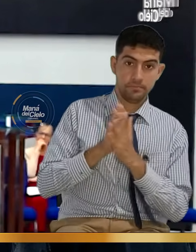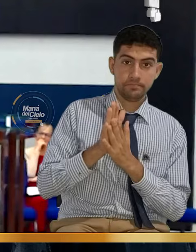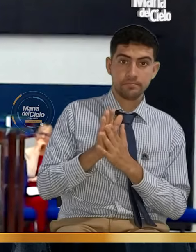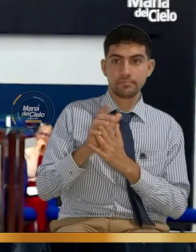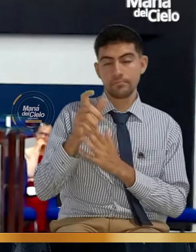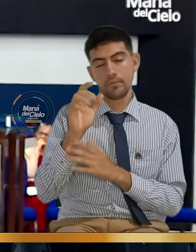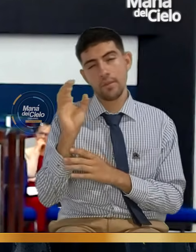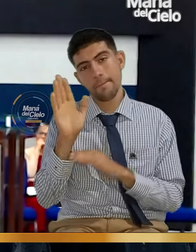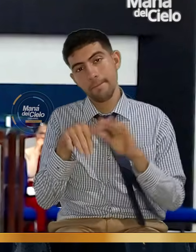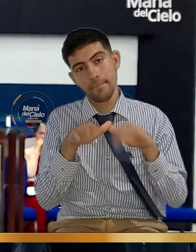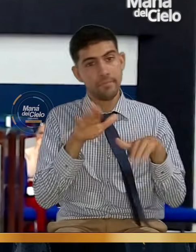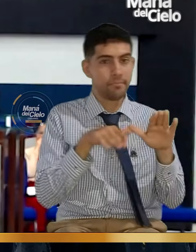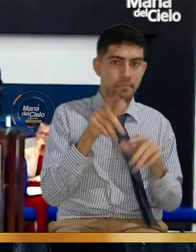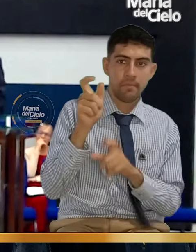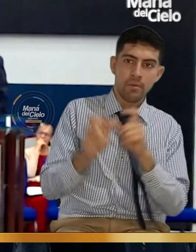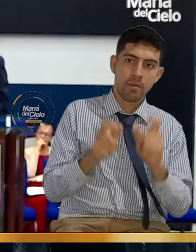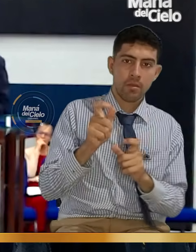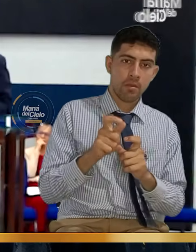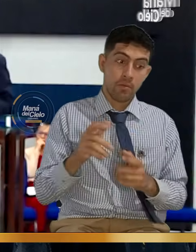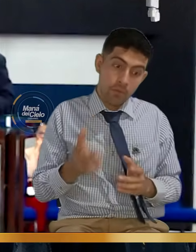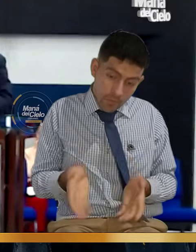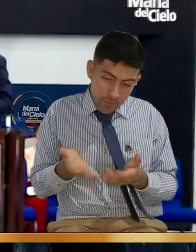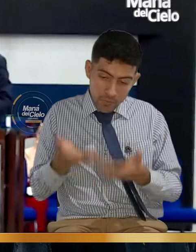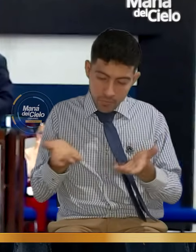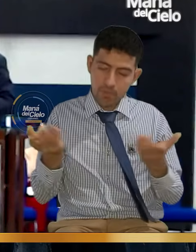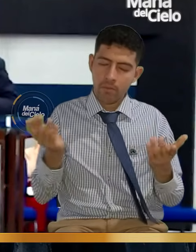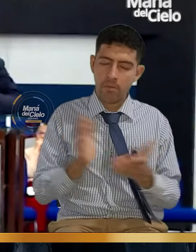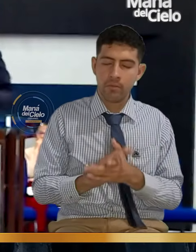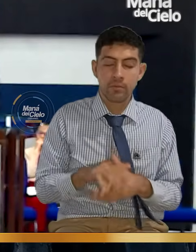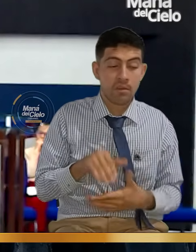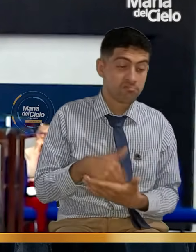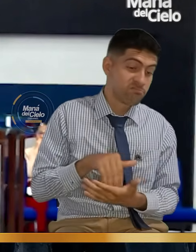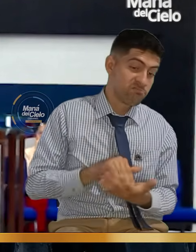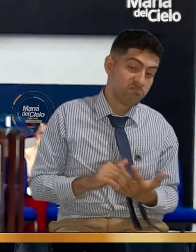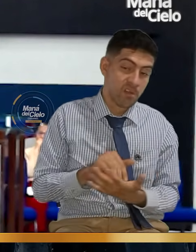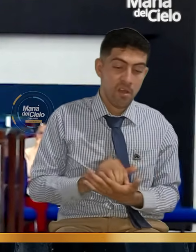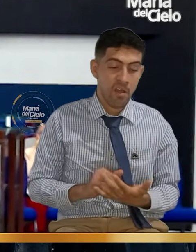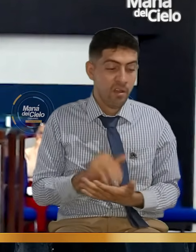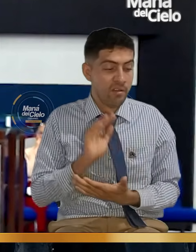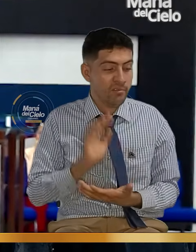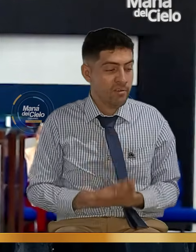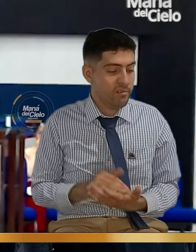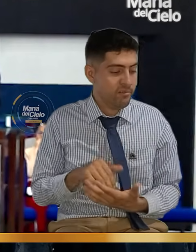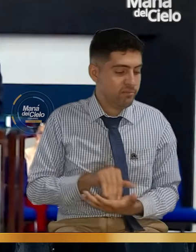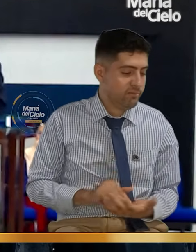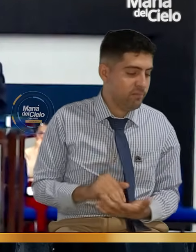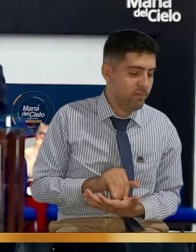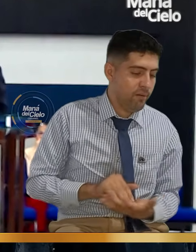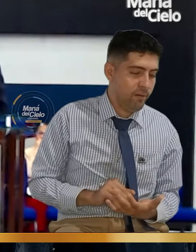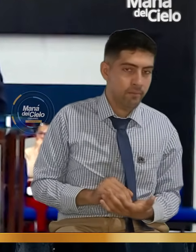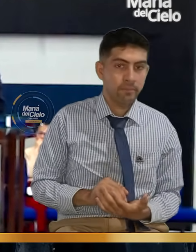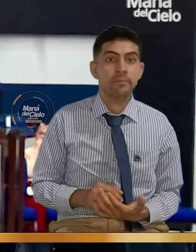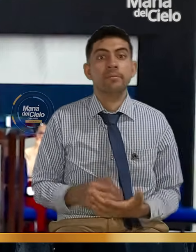crecieron y realmente Saúl no valoraba la primogenitura, que era casi dueño de toda la herencia del